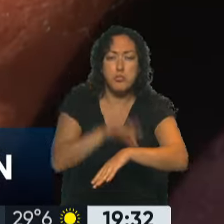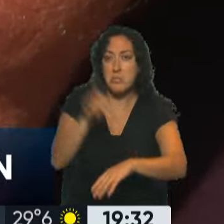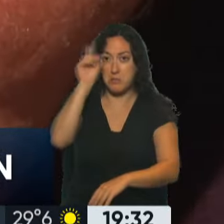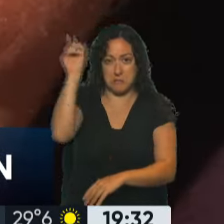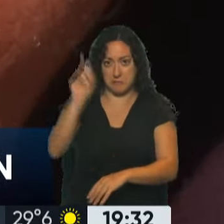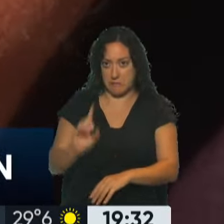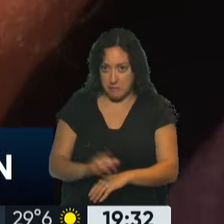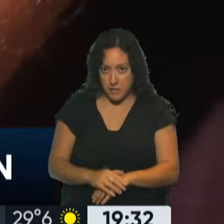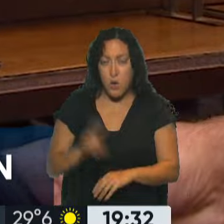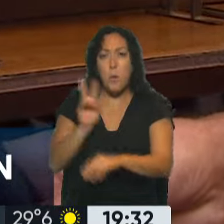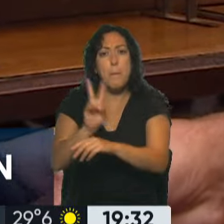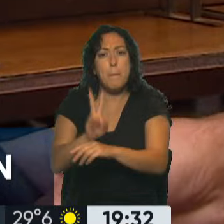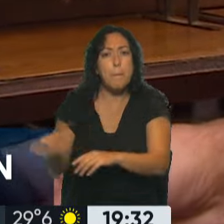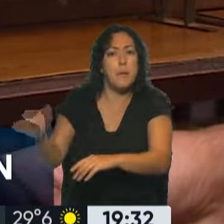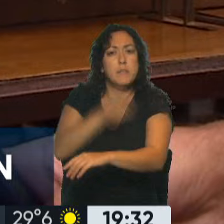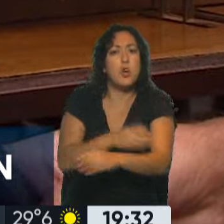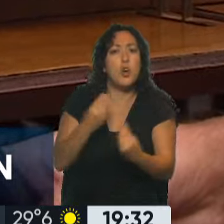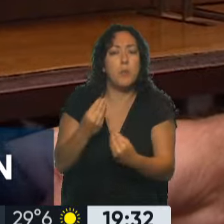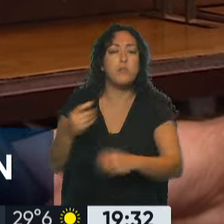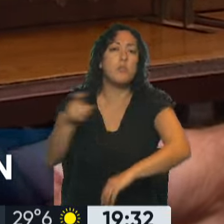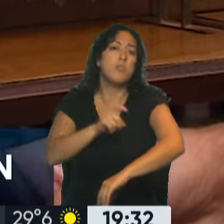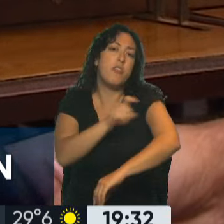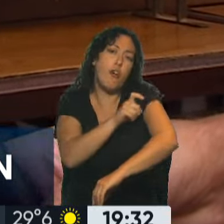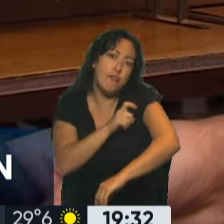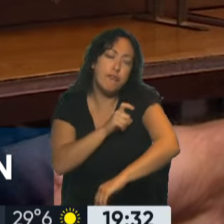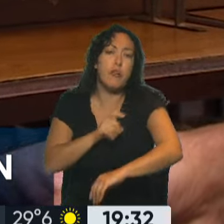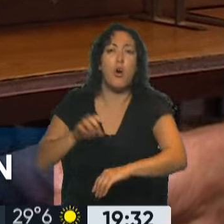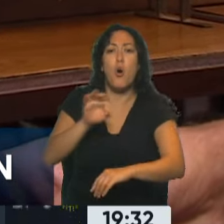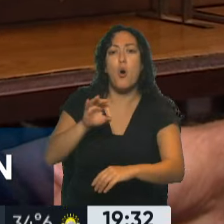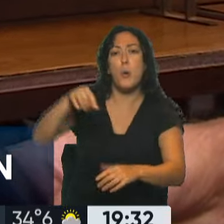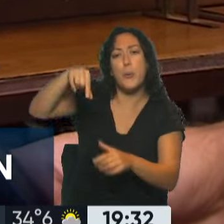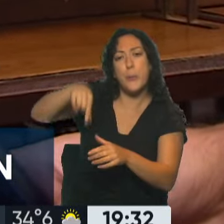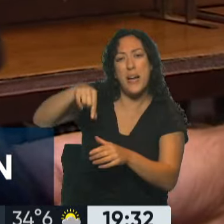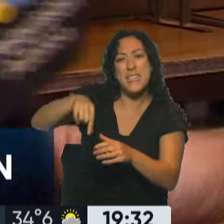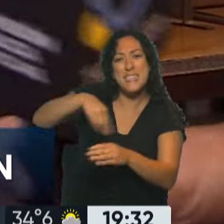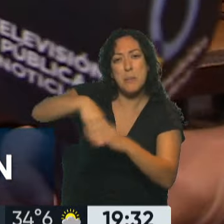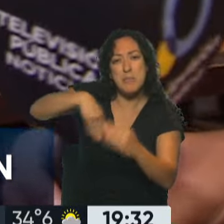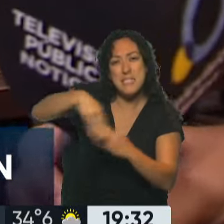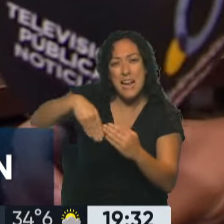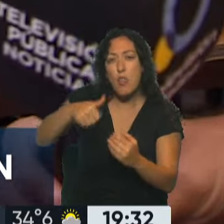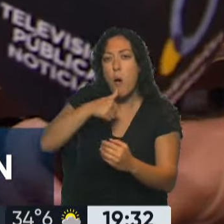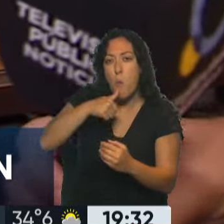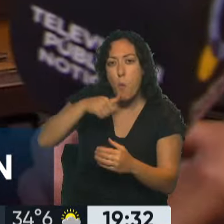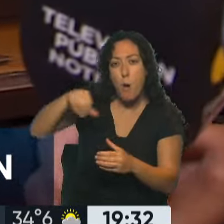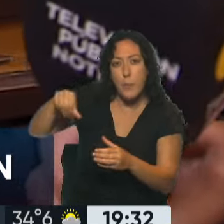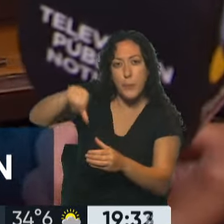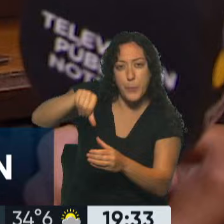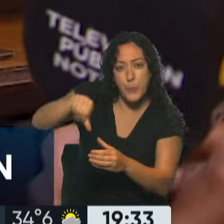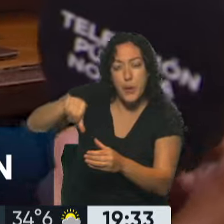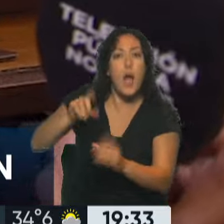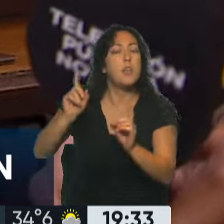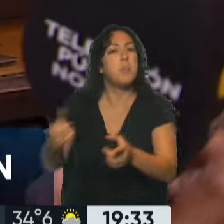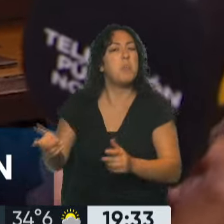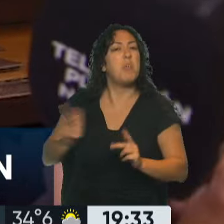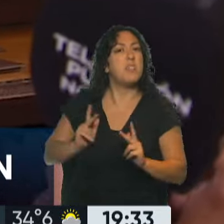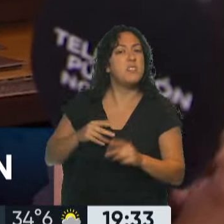de qué forma te prevenía con off con off o esencia de vainilla mezclado con agua eso es algo que me dijeron No esencia de vainilla